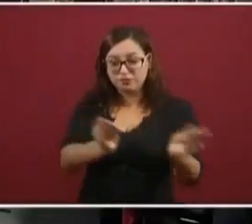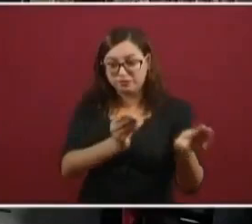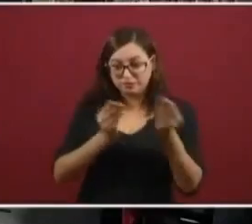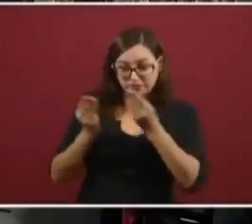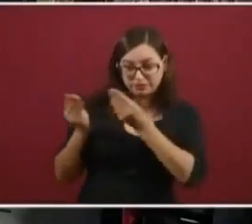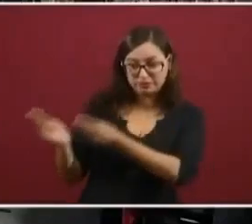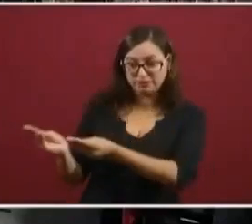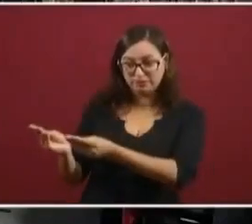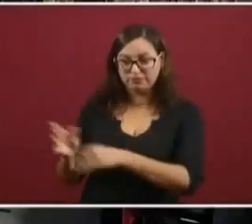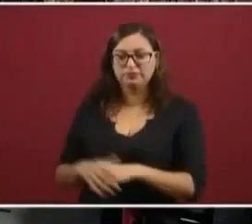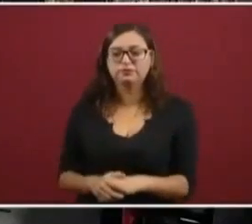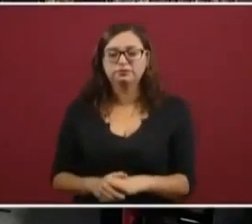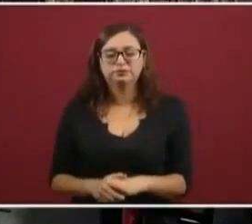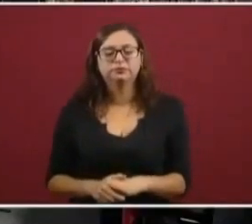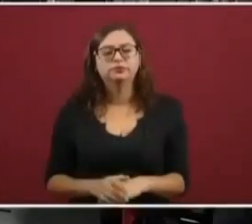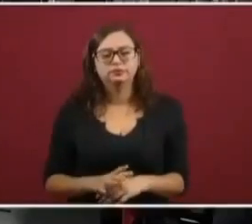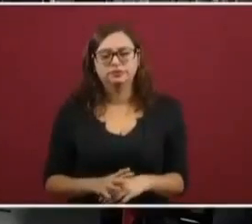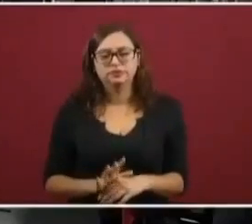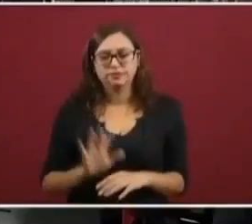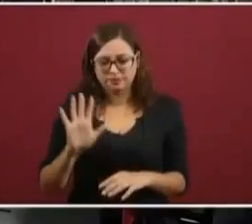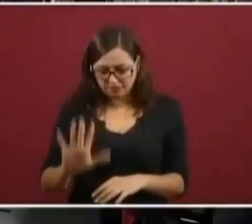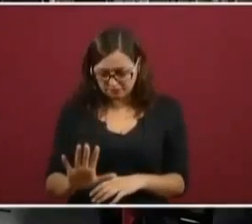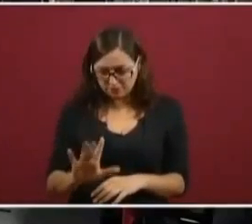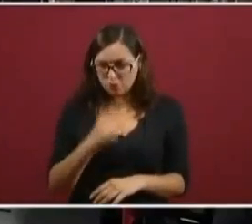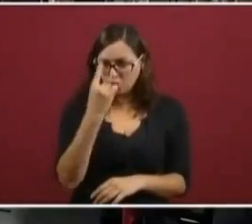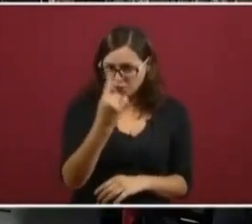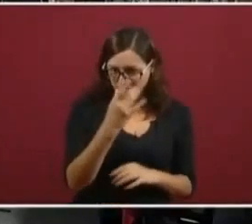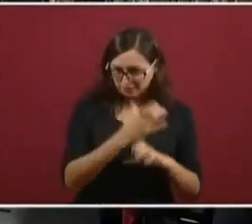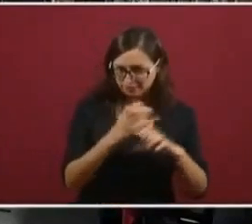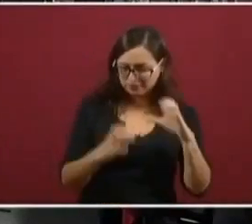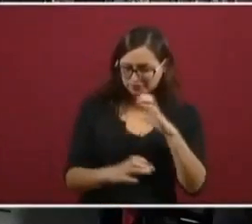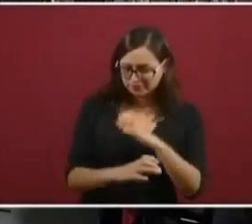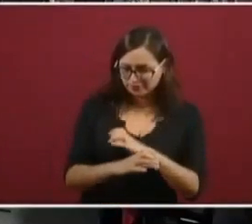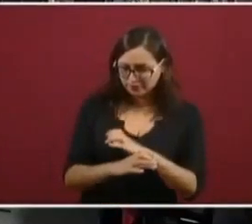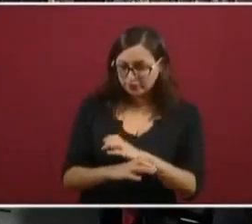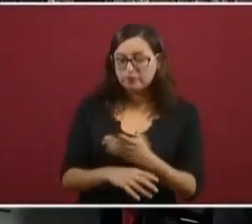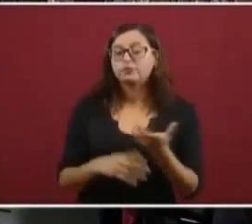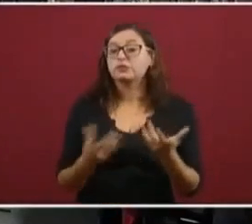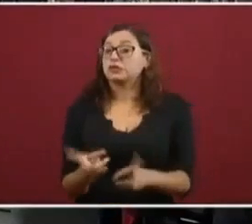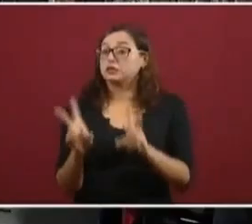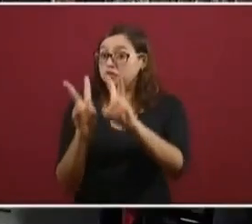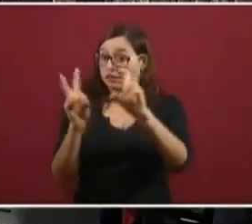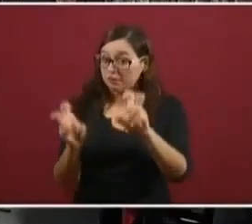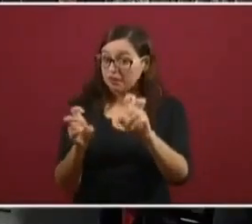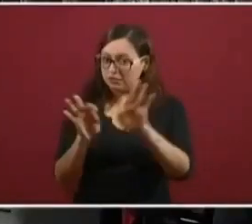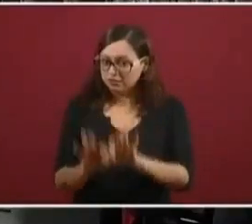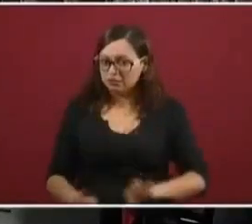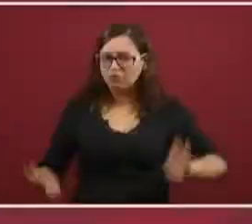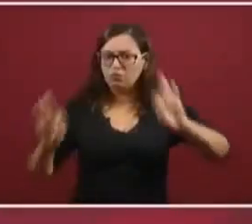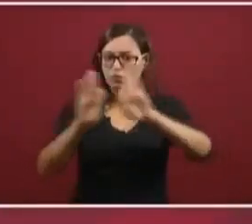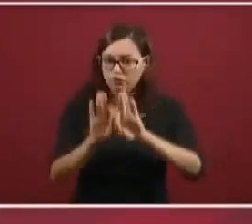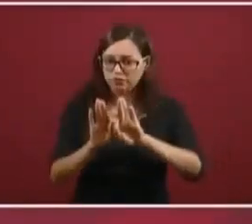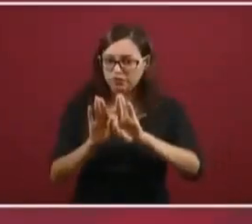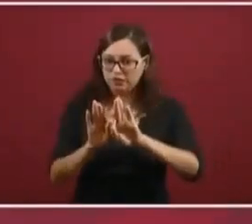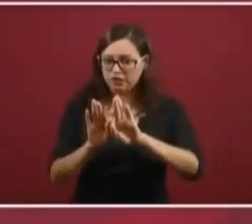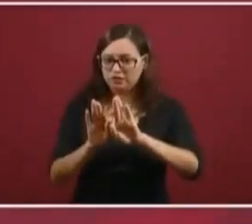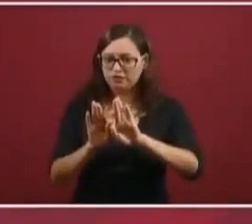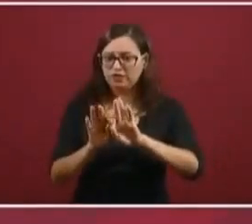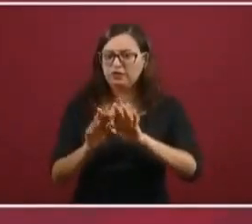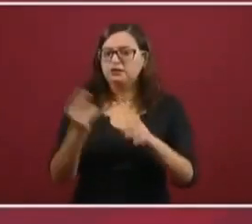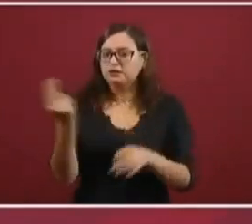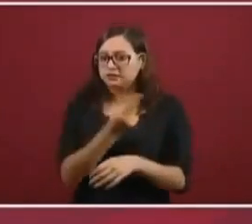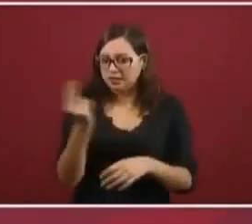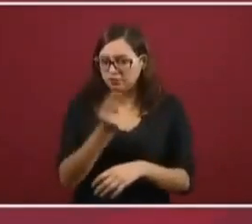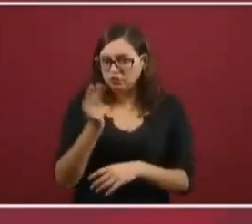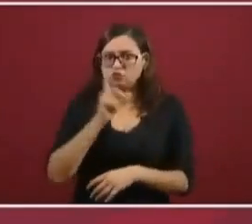tengo tengo otra pregunta A ver espérame nada más es que si nos importa mucho y hablarle de manera